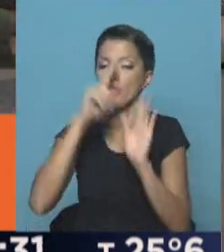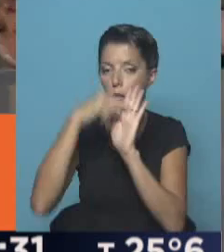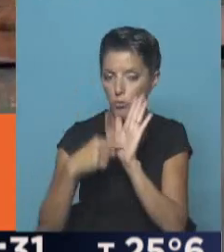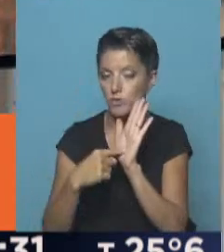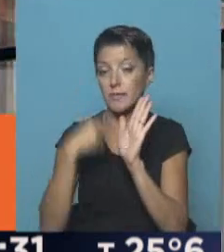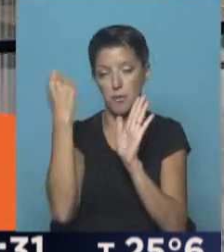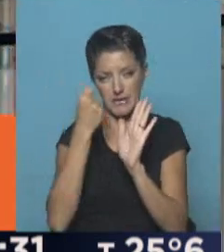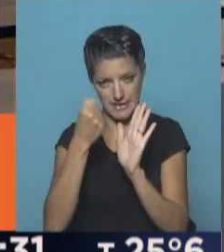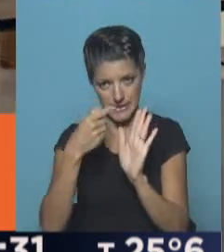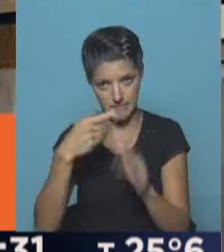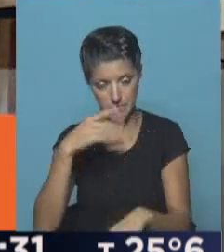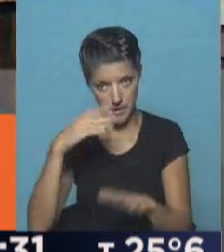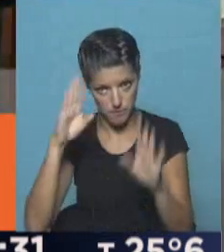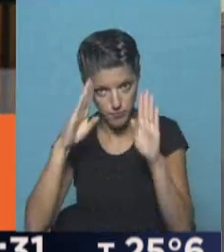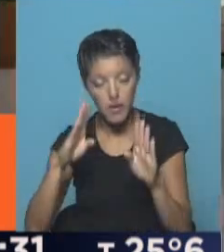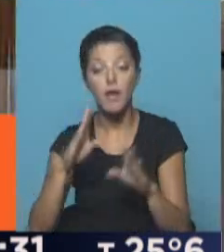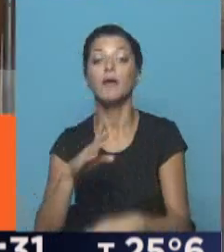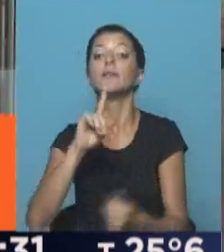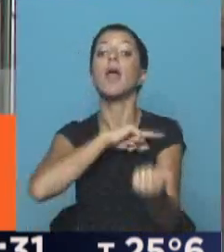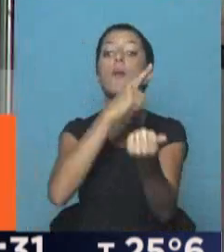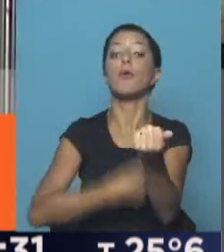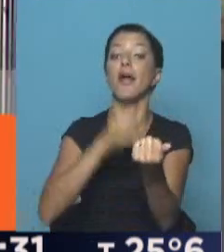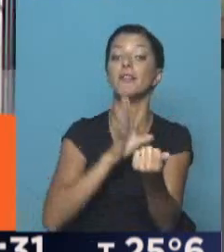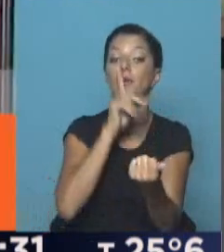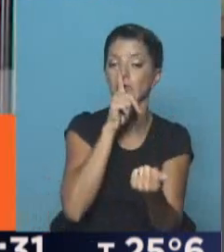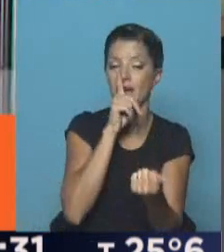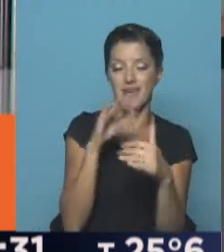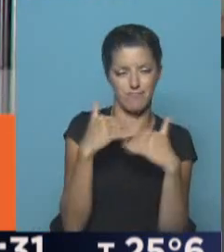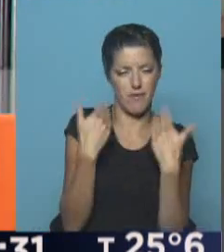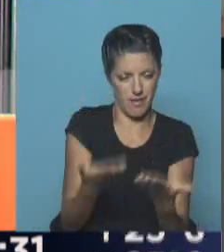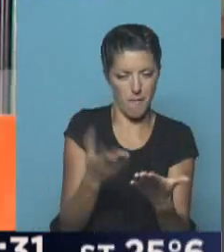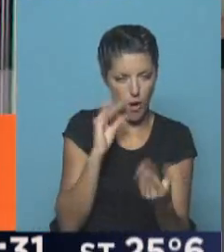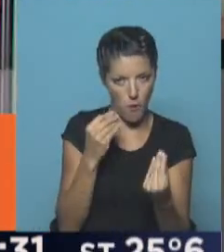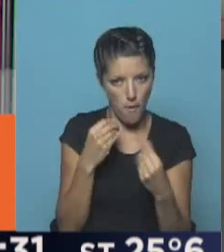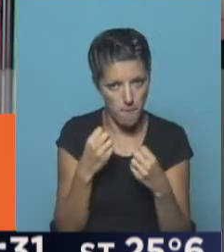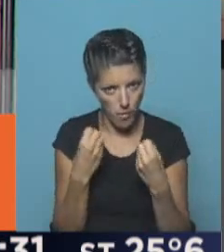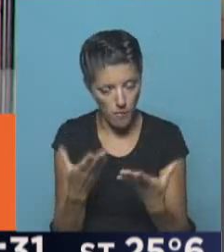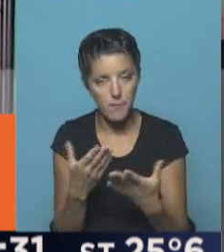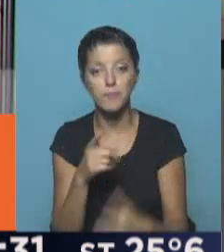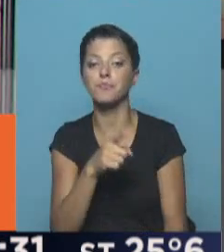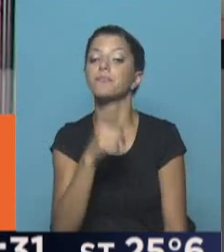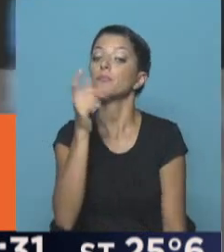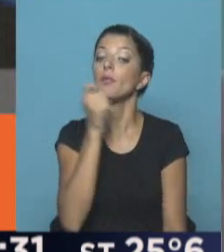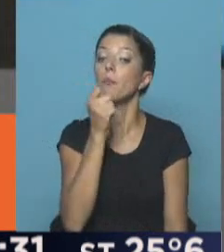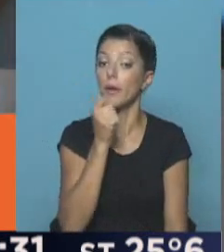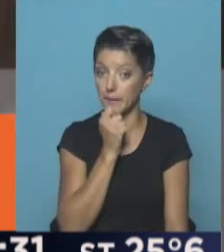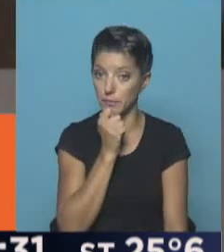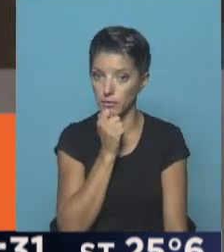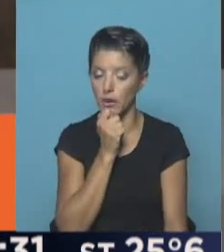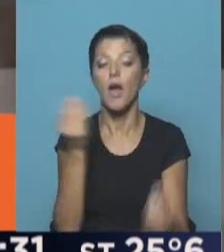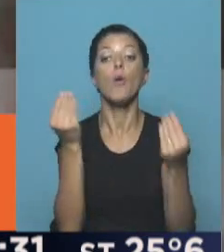tenerlas presentes y que el poder ruso lo utiliza con mucha habilidad. Por ejemplo, la cantidad de